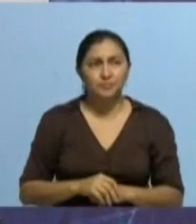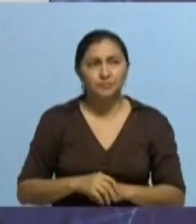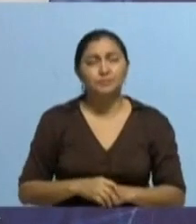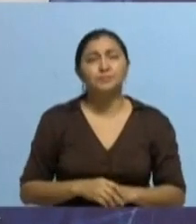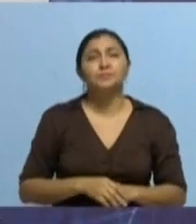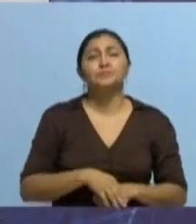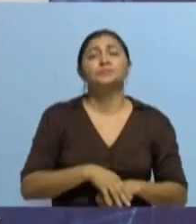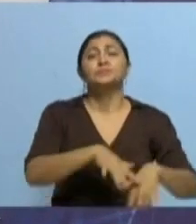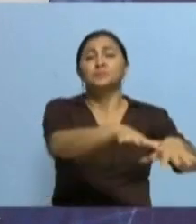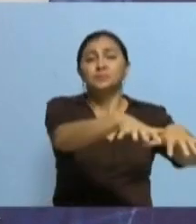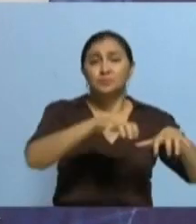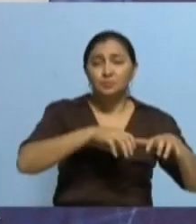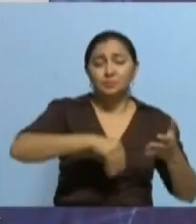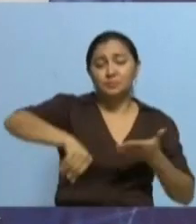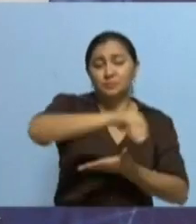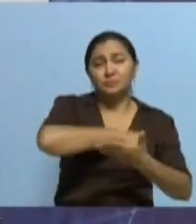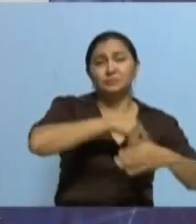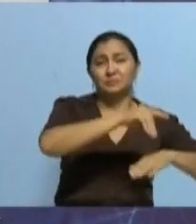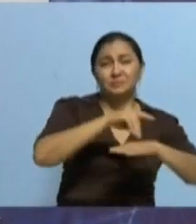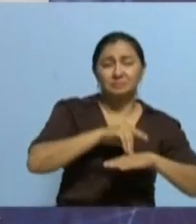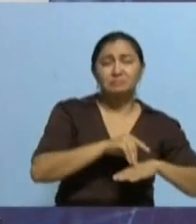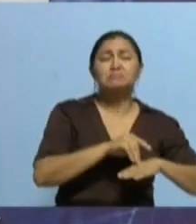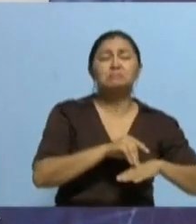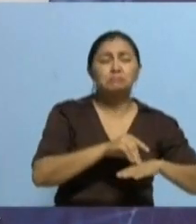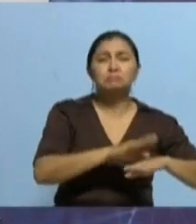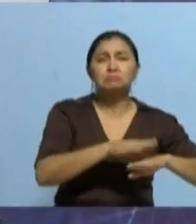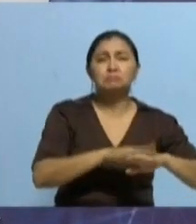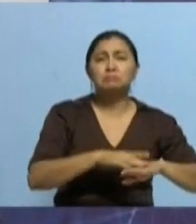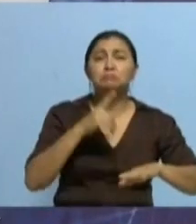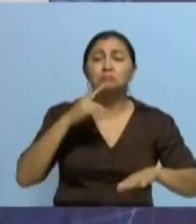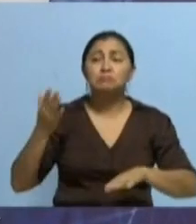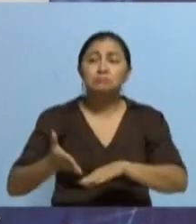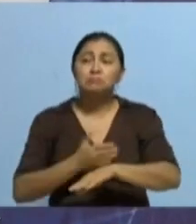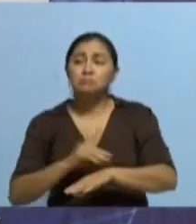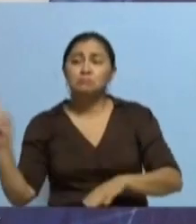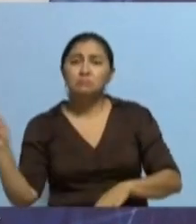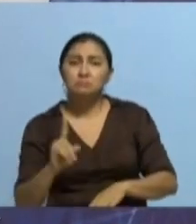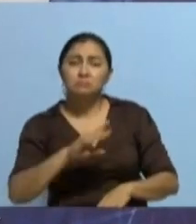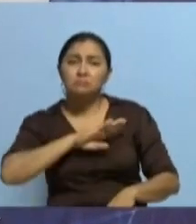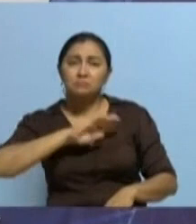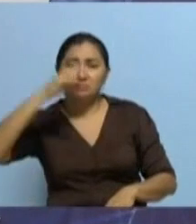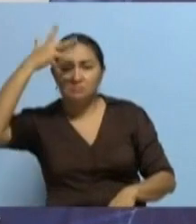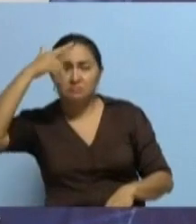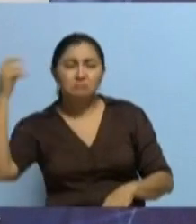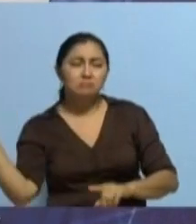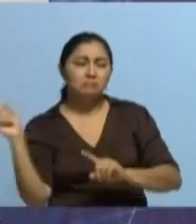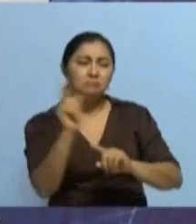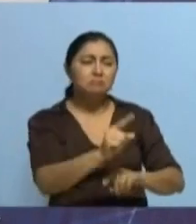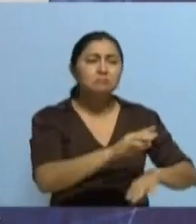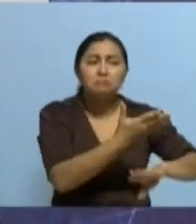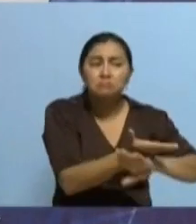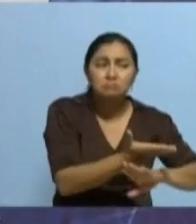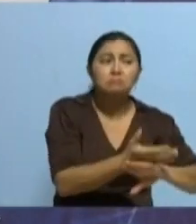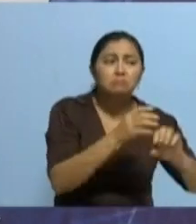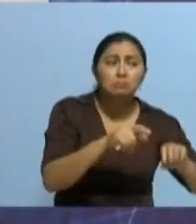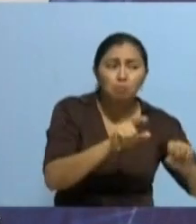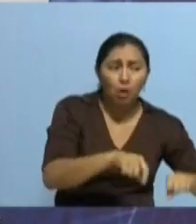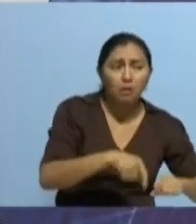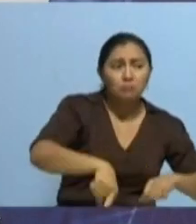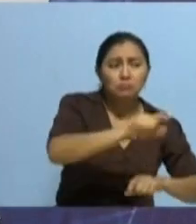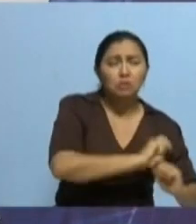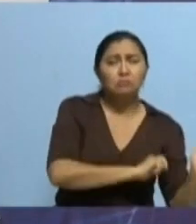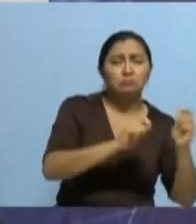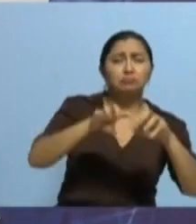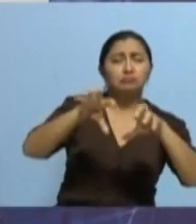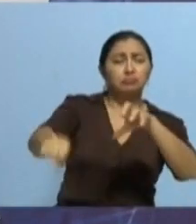del Atlántico avalaron la propuesta del alcalde de Barranquilla, Jaime Pumarejo, de asumir el manejo del Parque Cultural del Caribe. A su turno, la secretaria